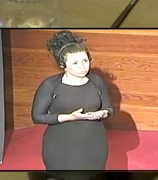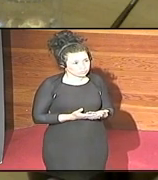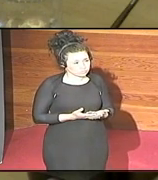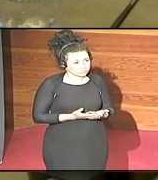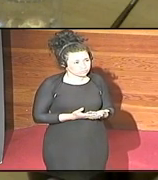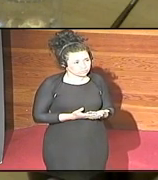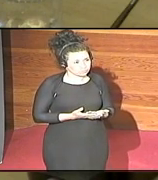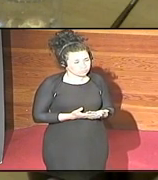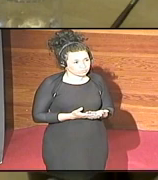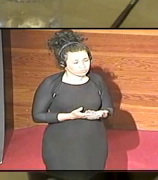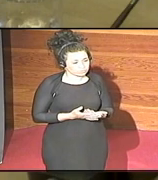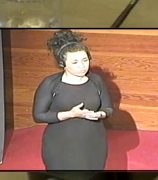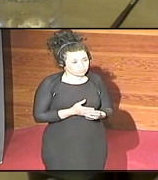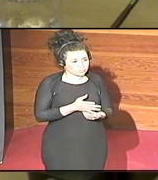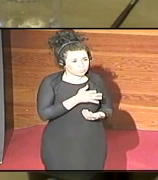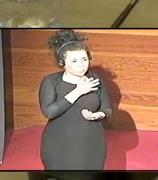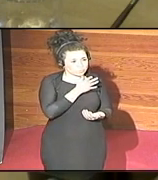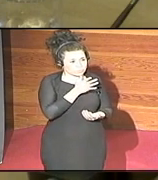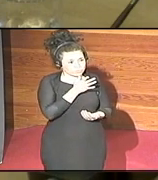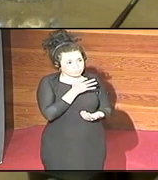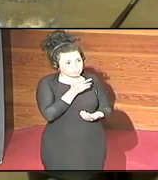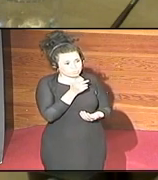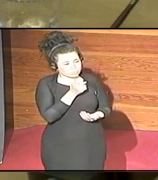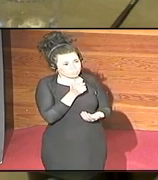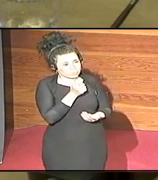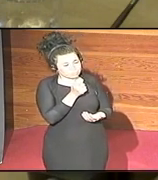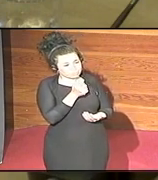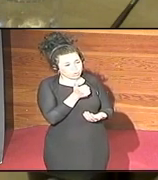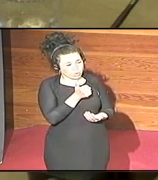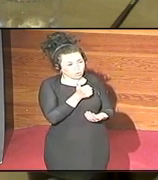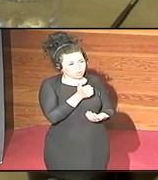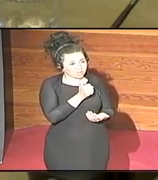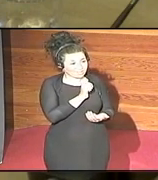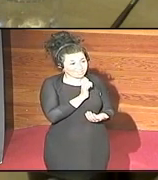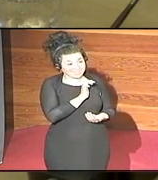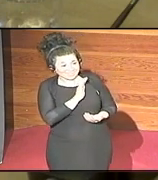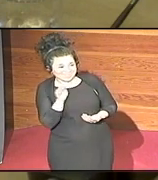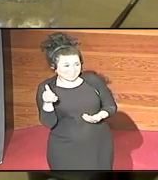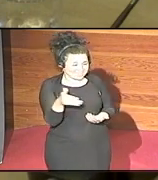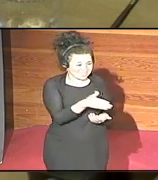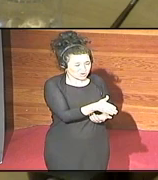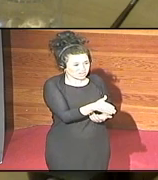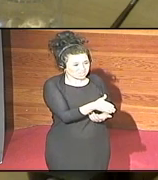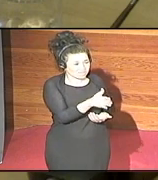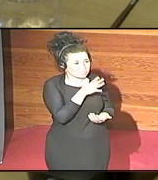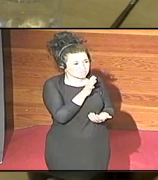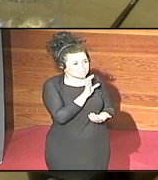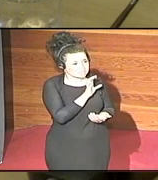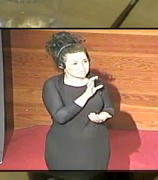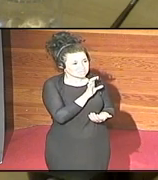con la trágica ironía de que es un Estado que llama a los demás aquello que